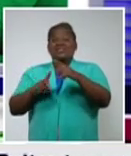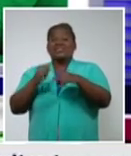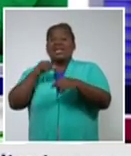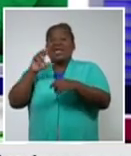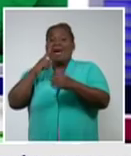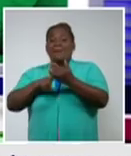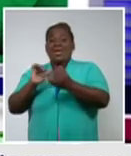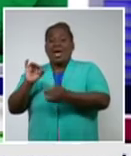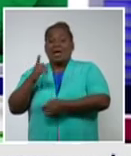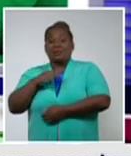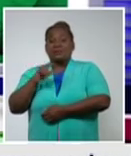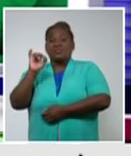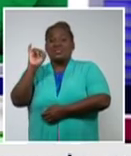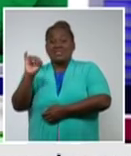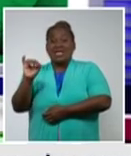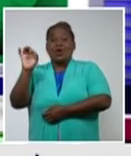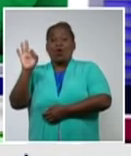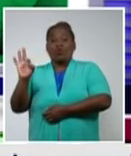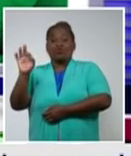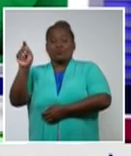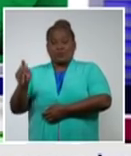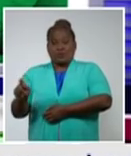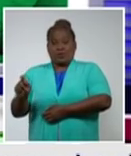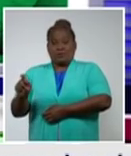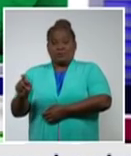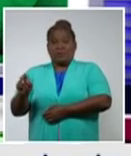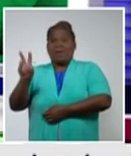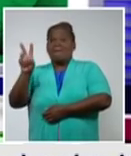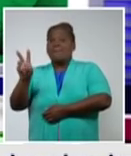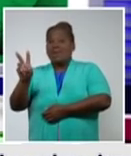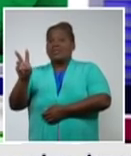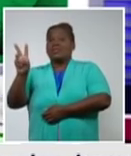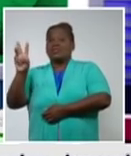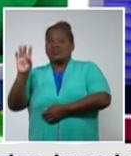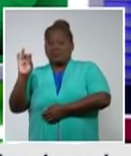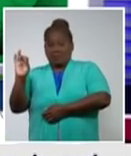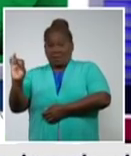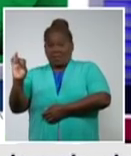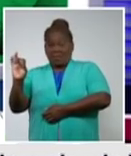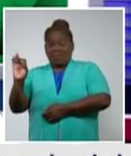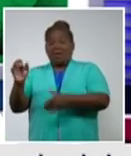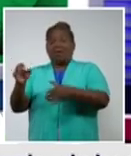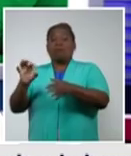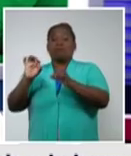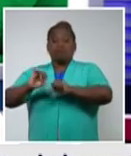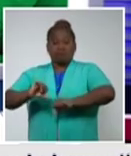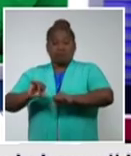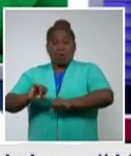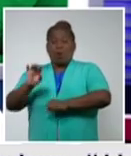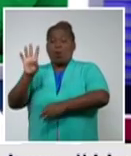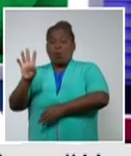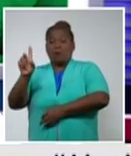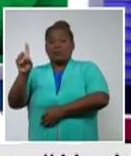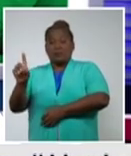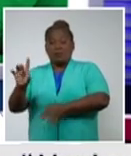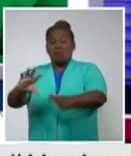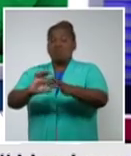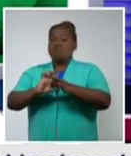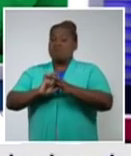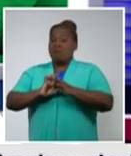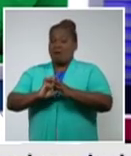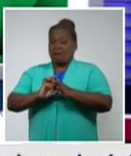confirmados, y de ellos 27 críticos y 41 graves, con los riesgos que